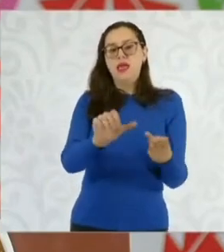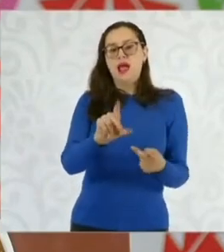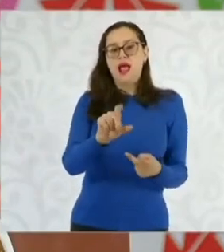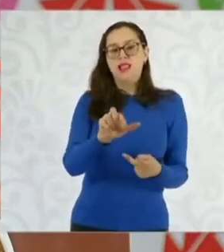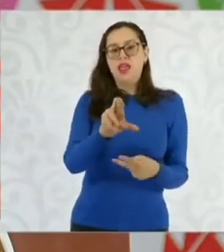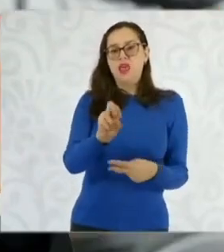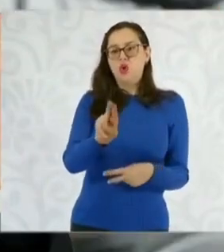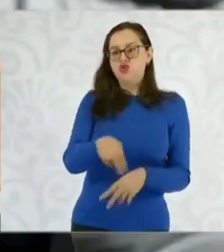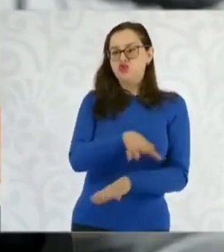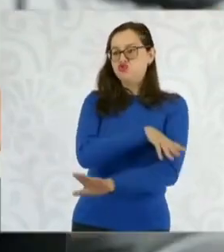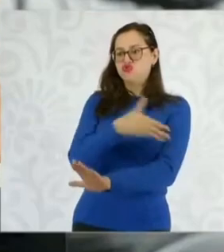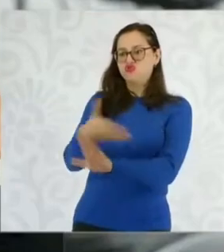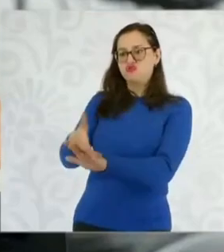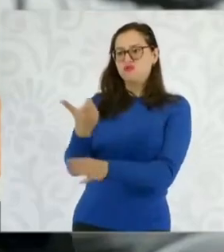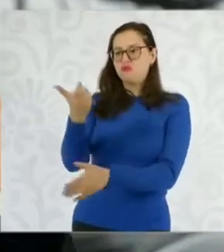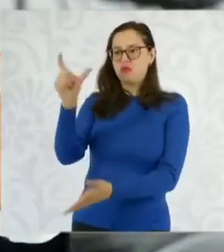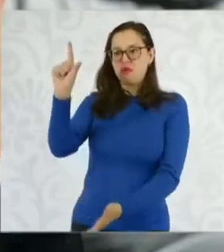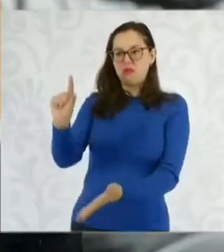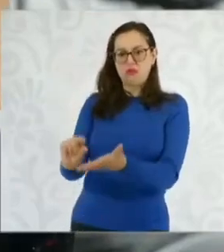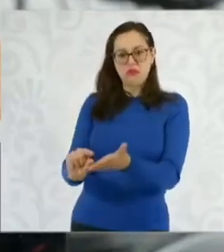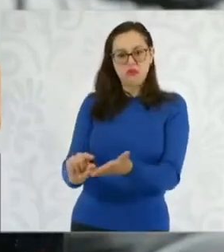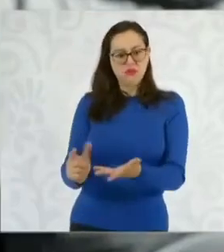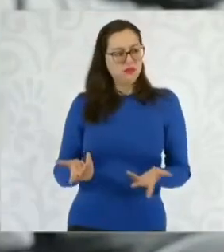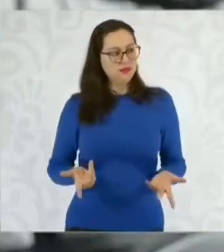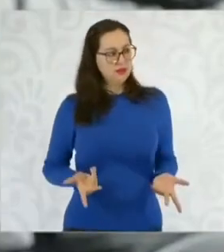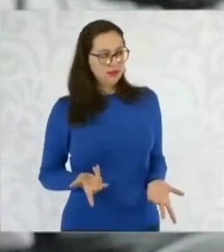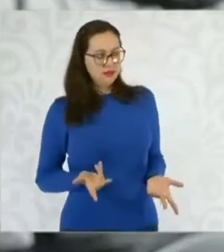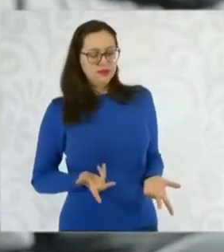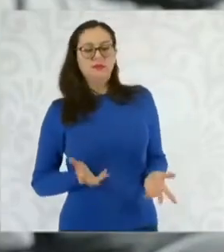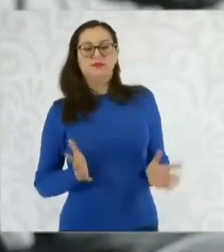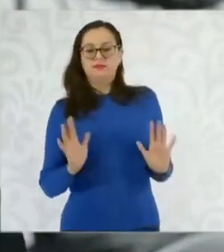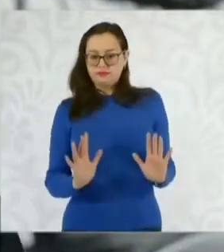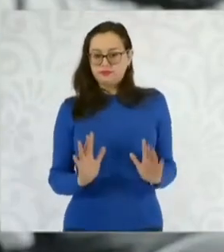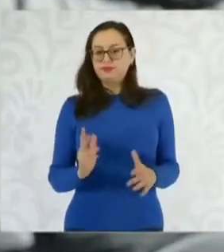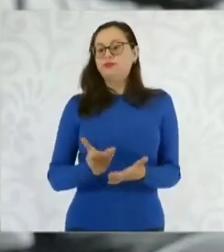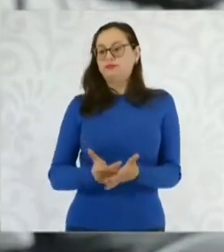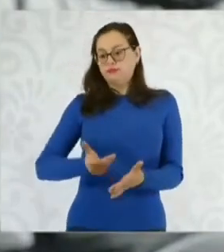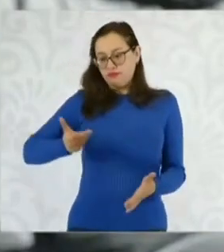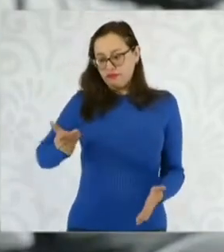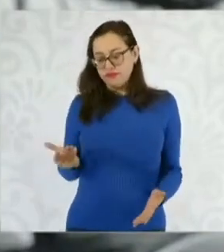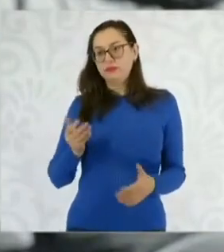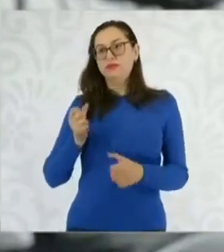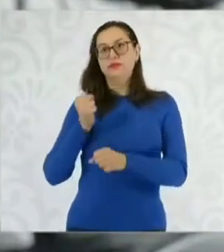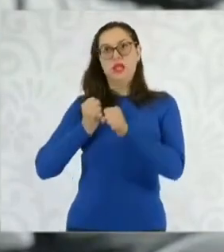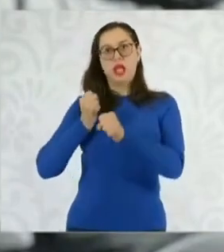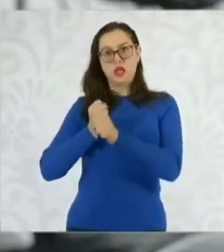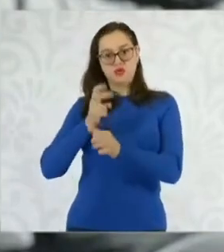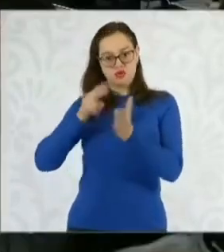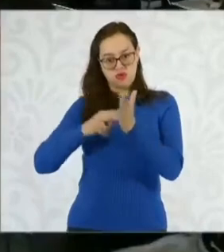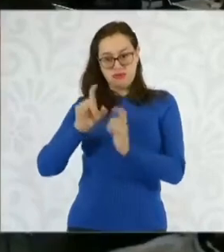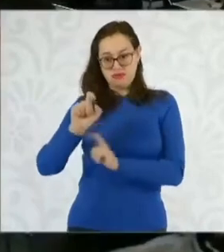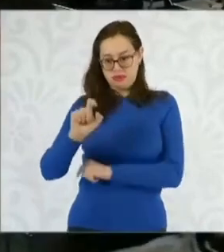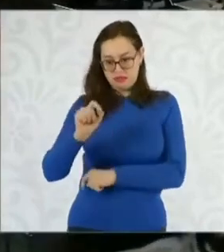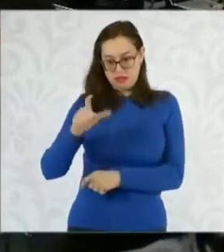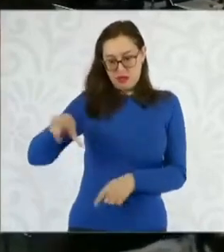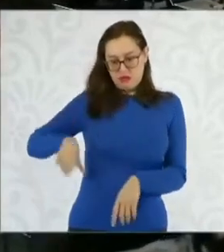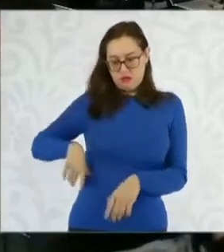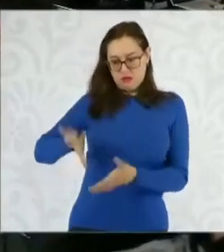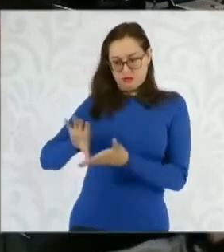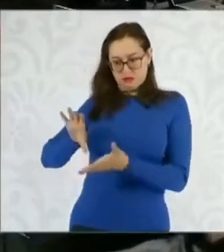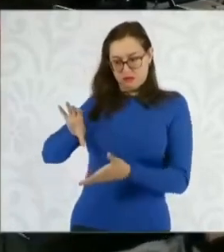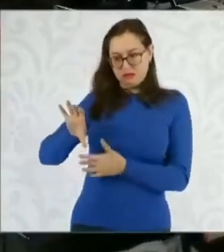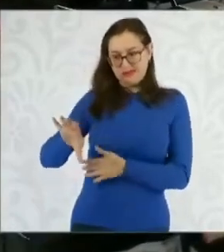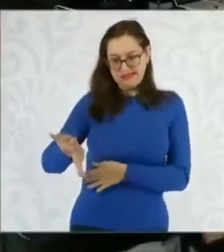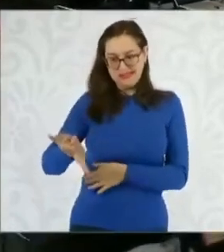grande para que la pensión, el monto de la pensión subiera con la reforma del 2020, pero aún así